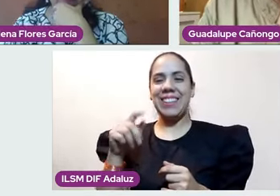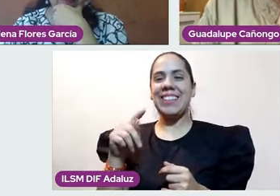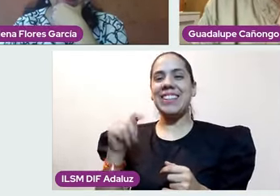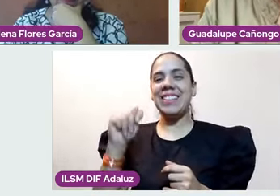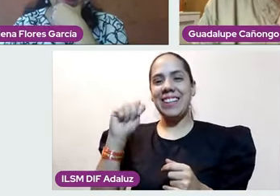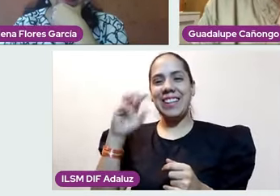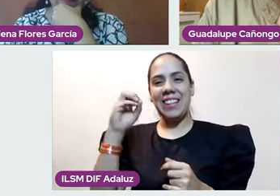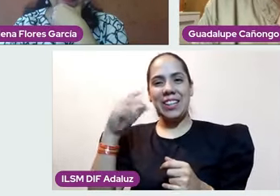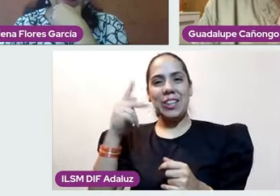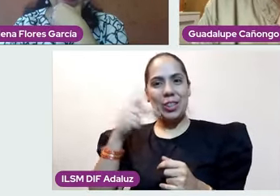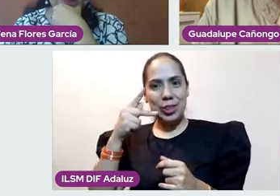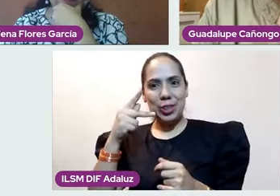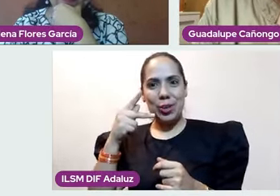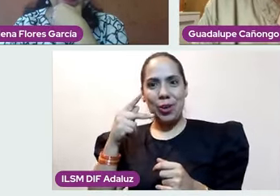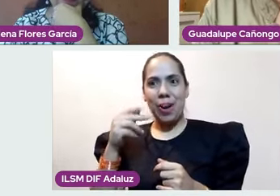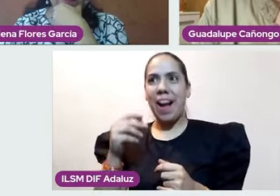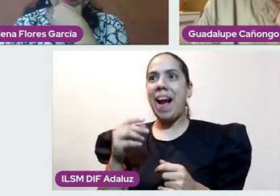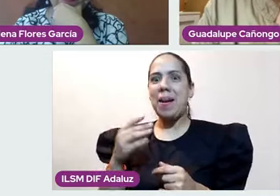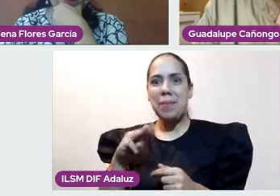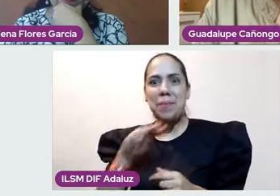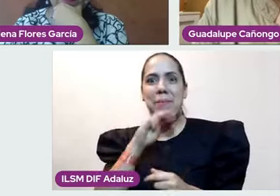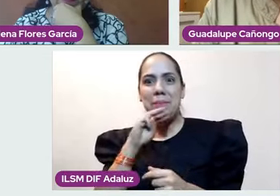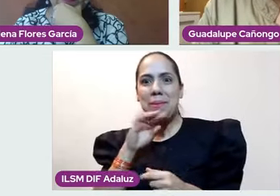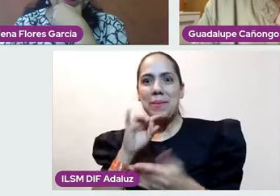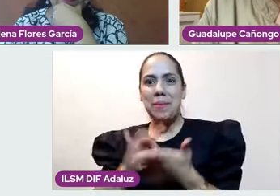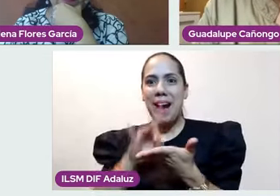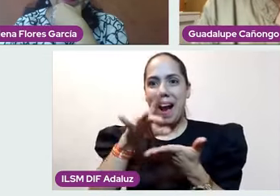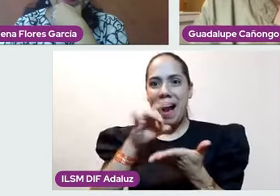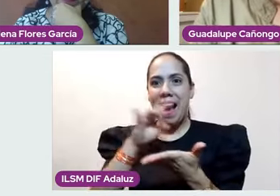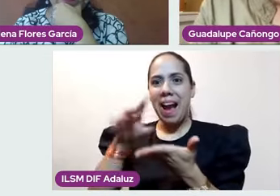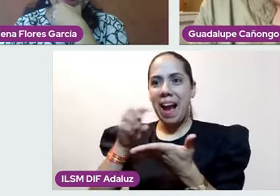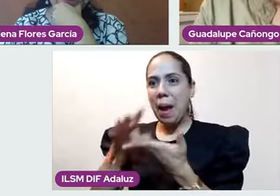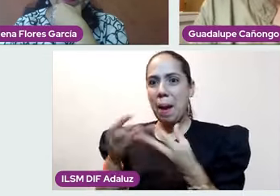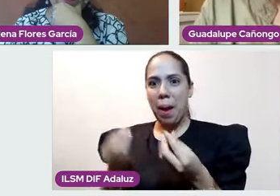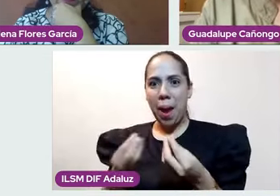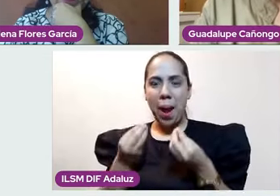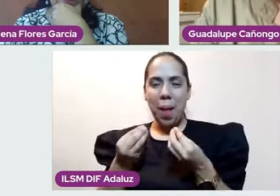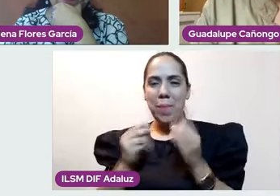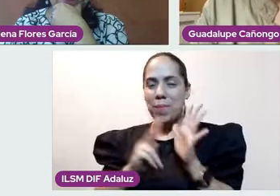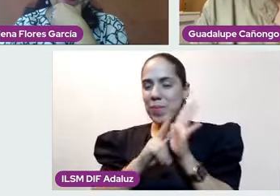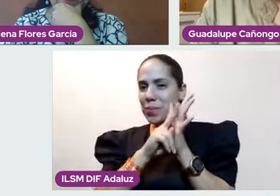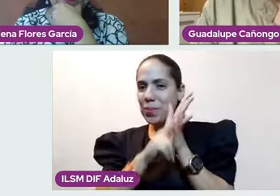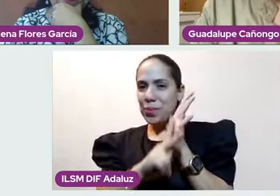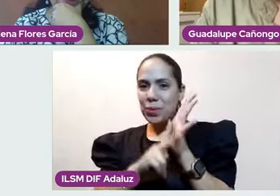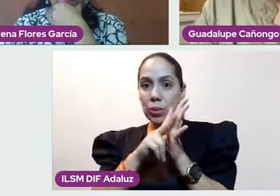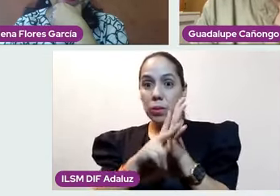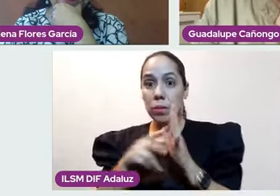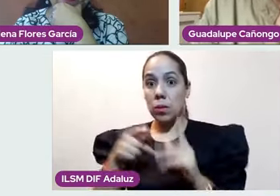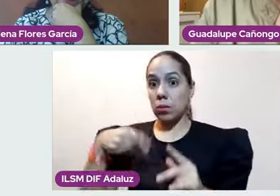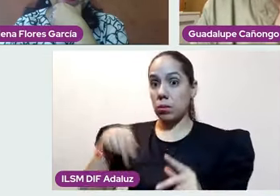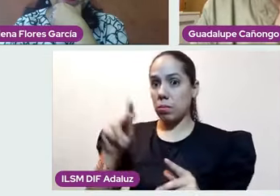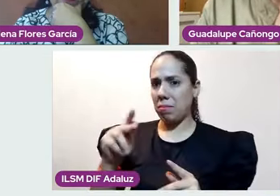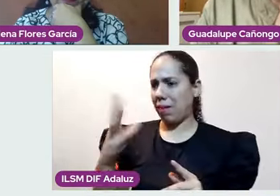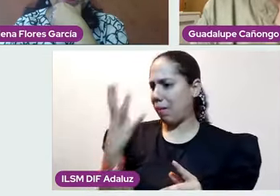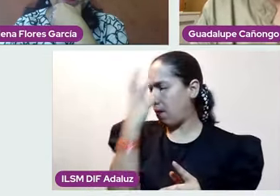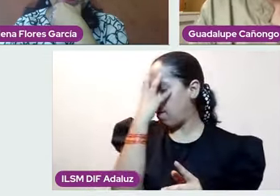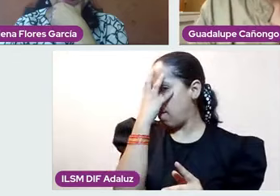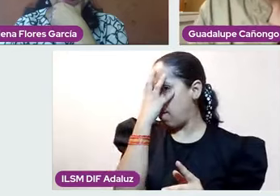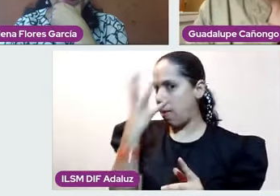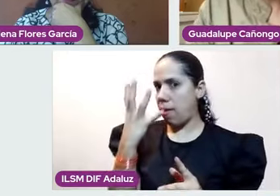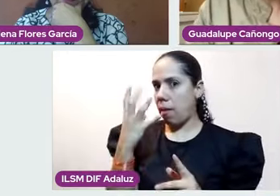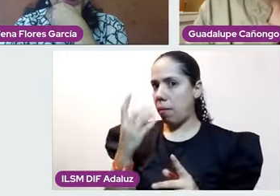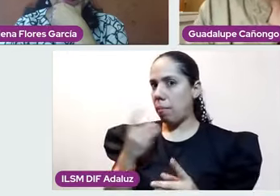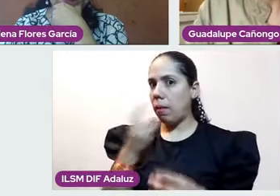me comparte que a ella le da pena, le avergüenza decir que si le preguntan, ¿y